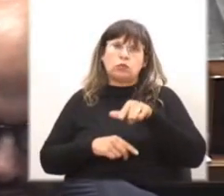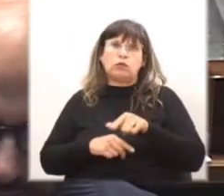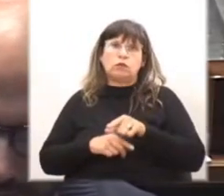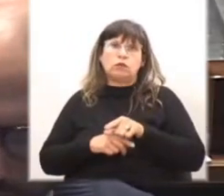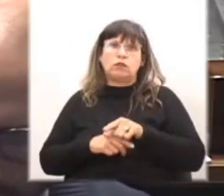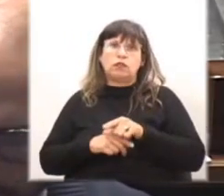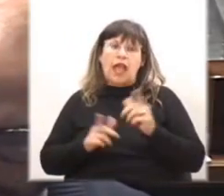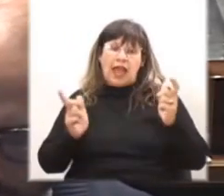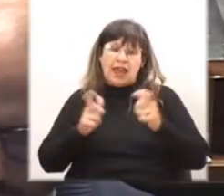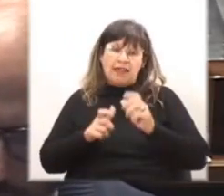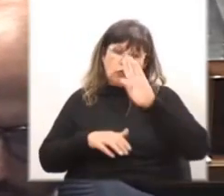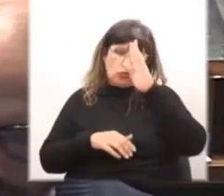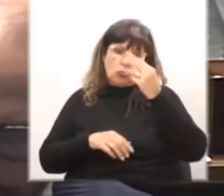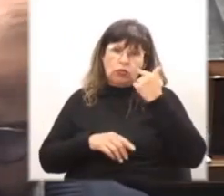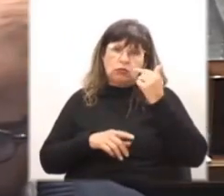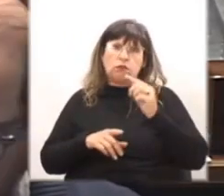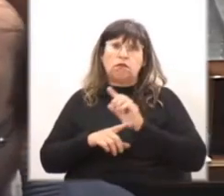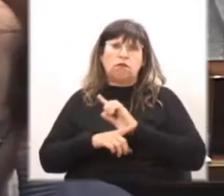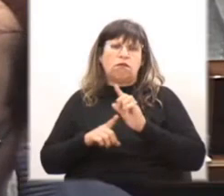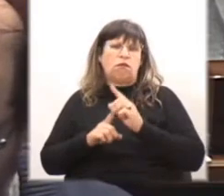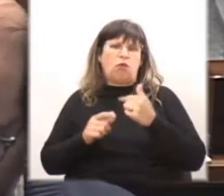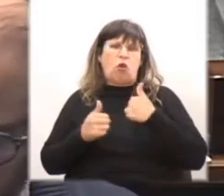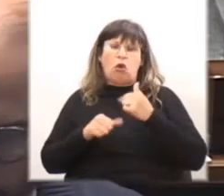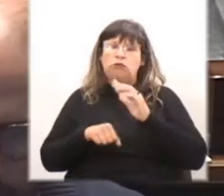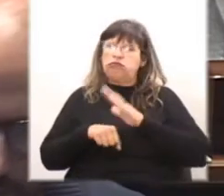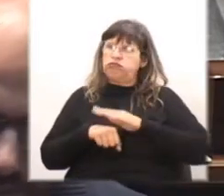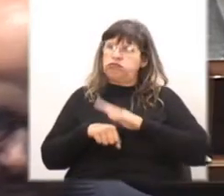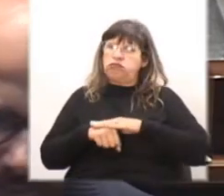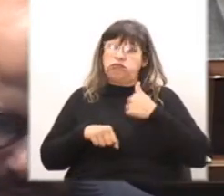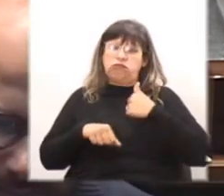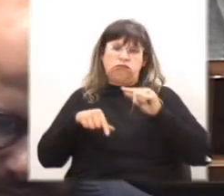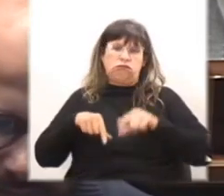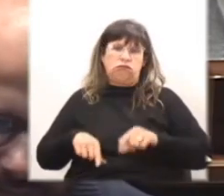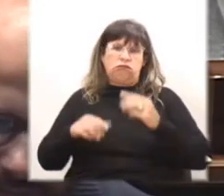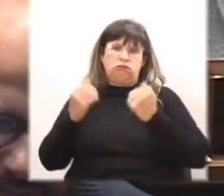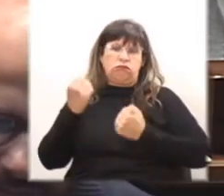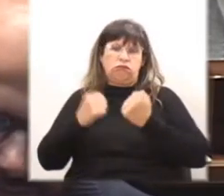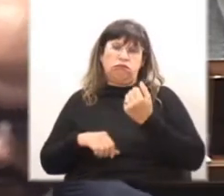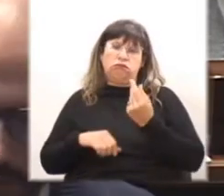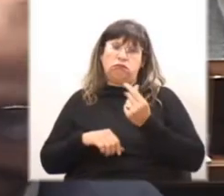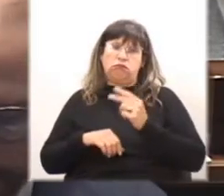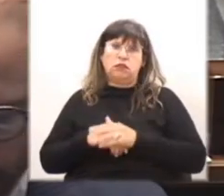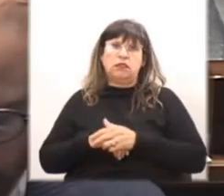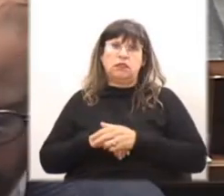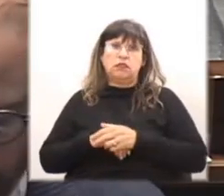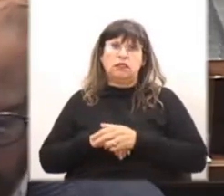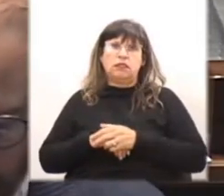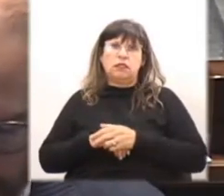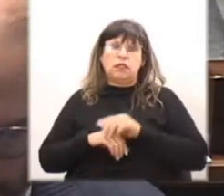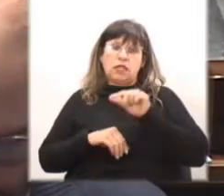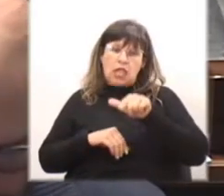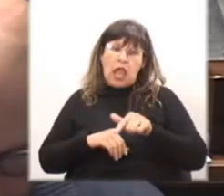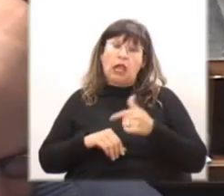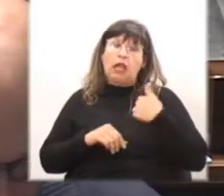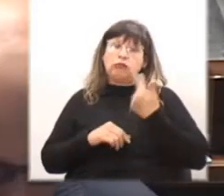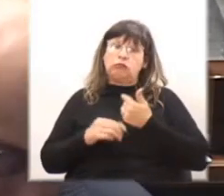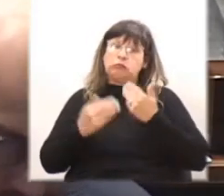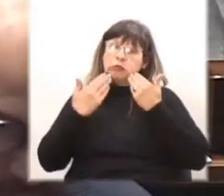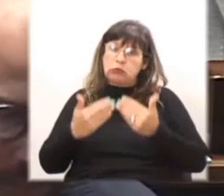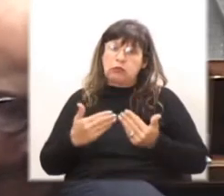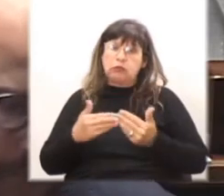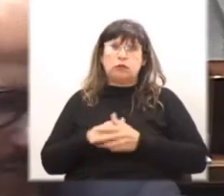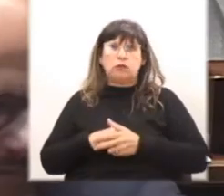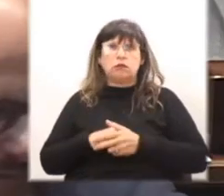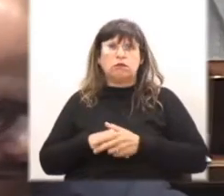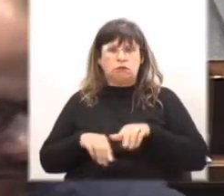la delegación uruguaya no es algo que competa al Ministerio de Economía y Finanzas. Y acá preguntamos,